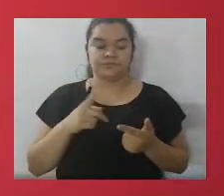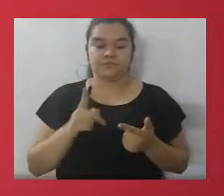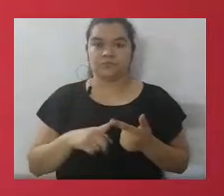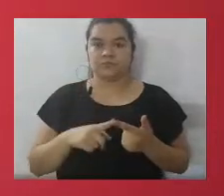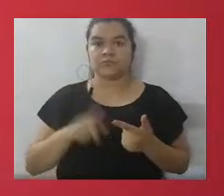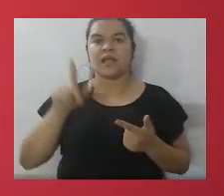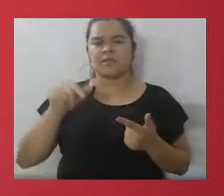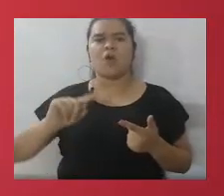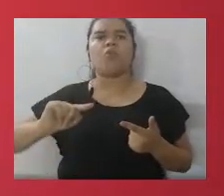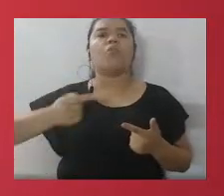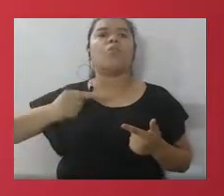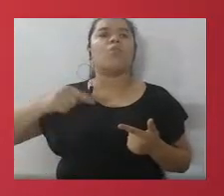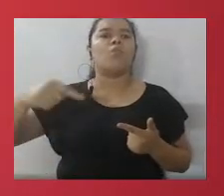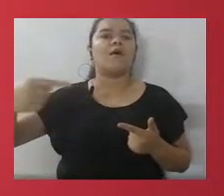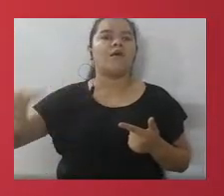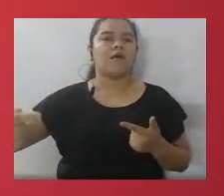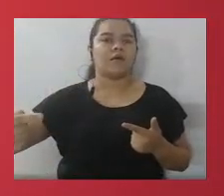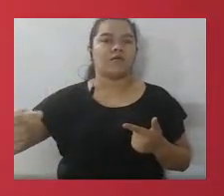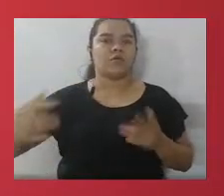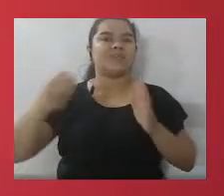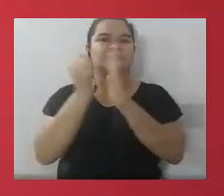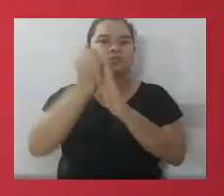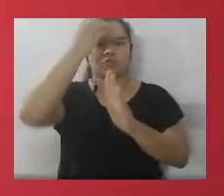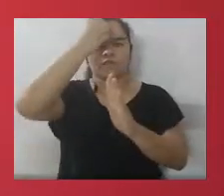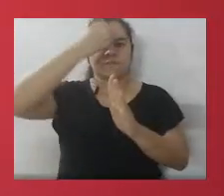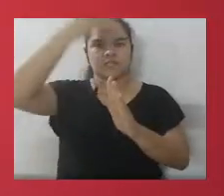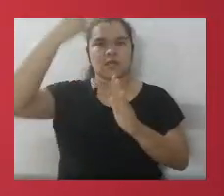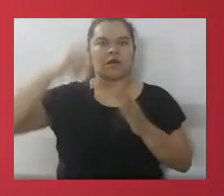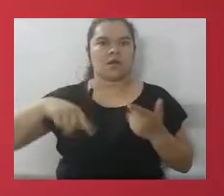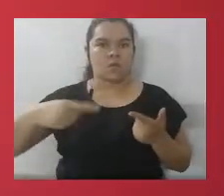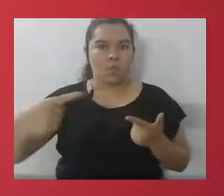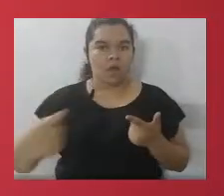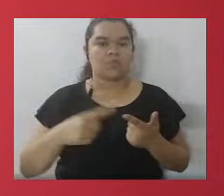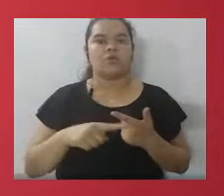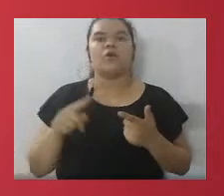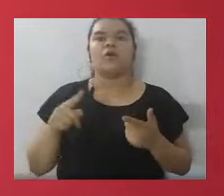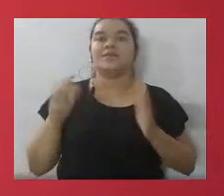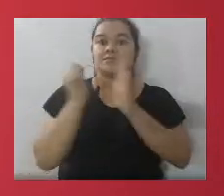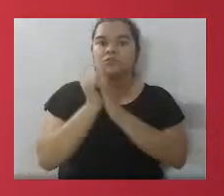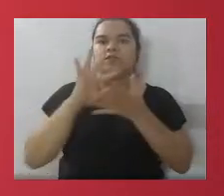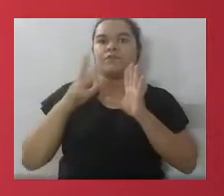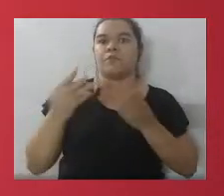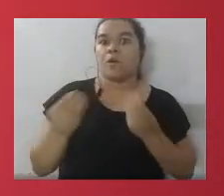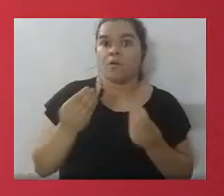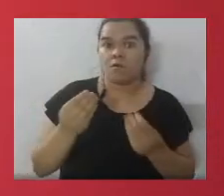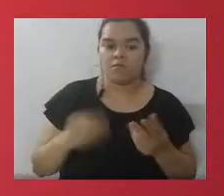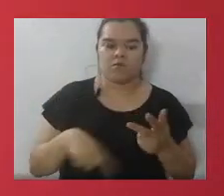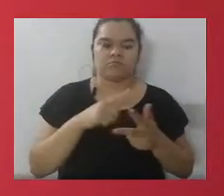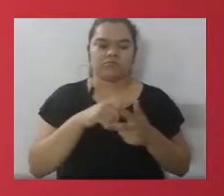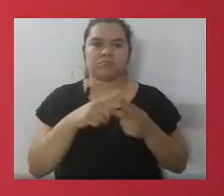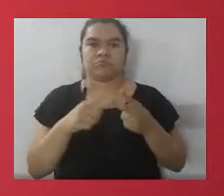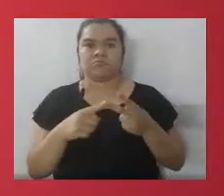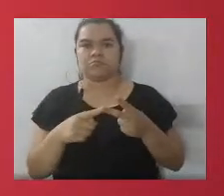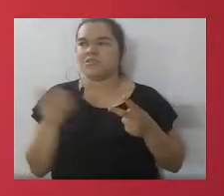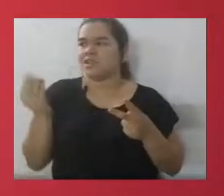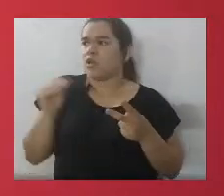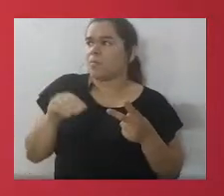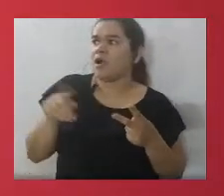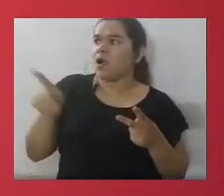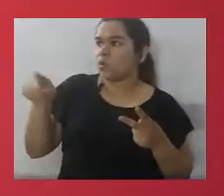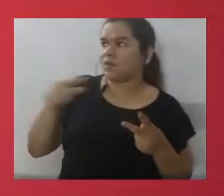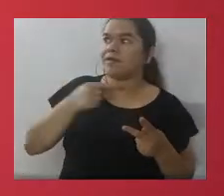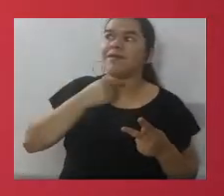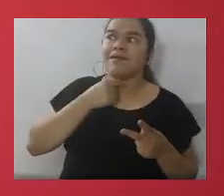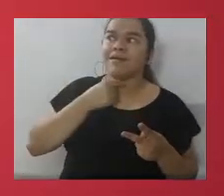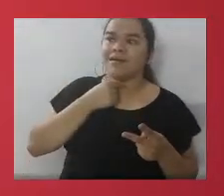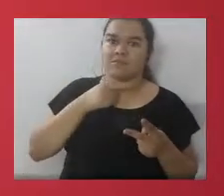qué fecha se llevaría a cabo la inscripción y qué modalidad adoptaría? No sé si quieren agregar algo más, ya